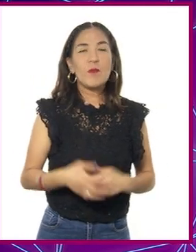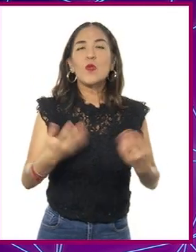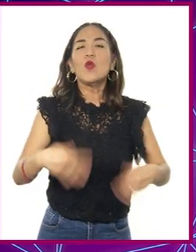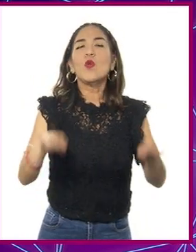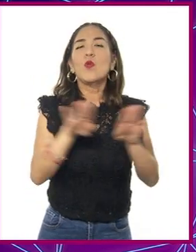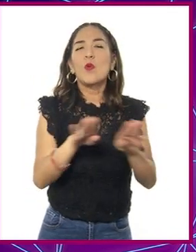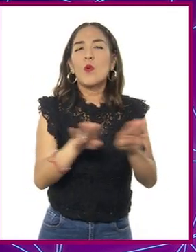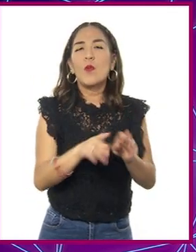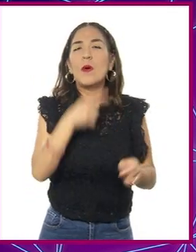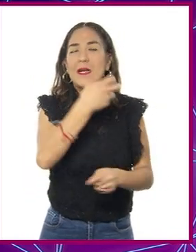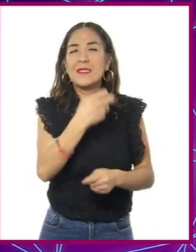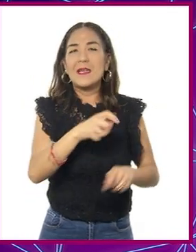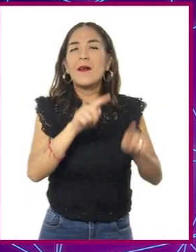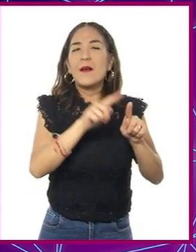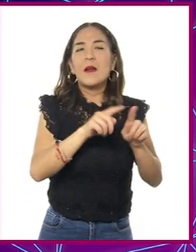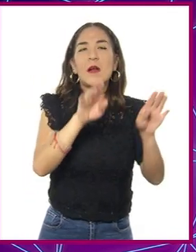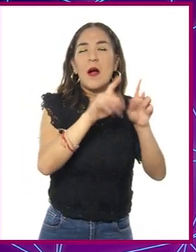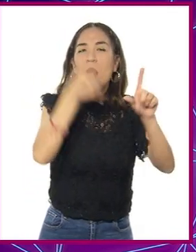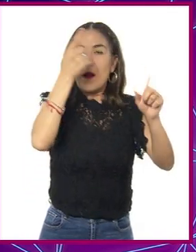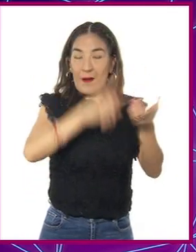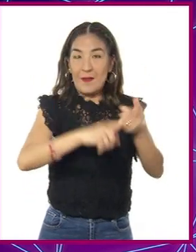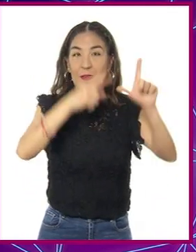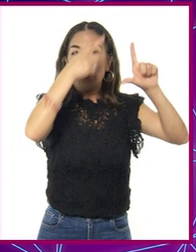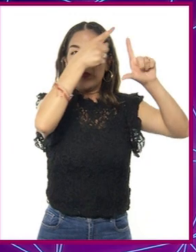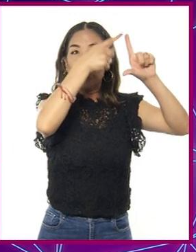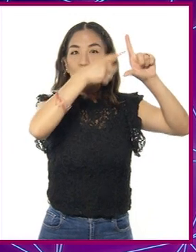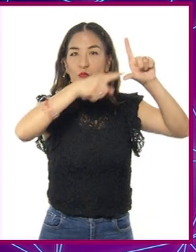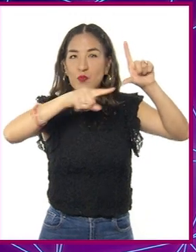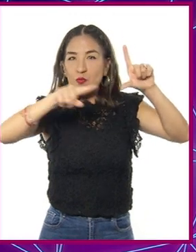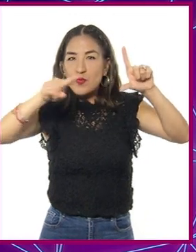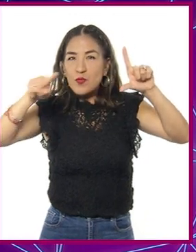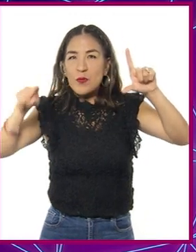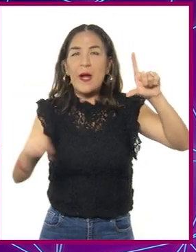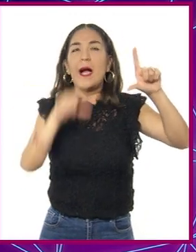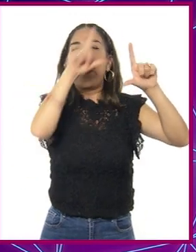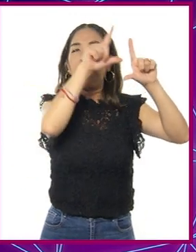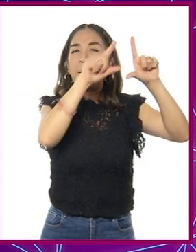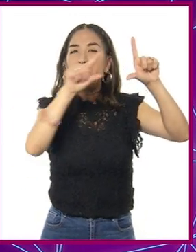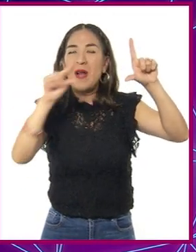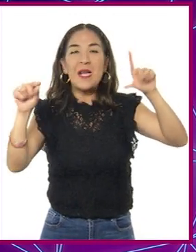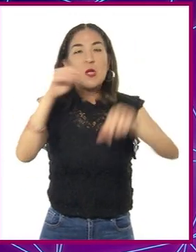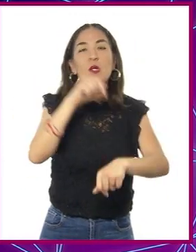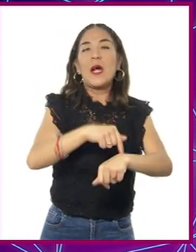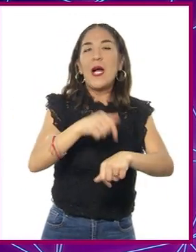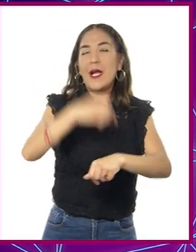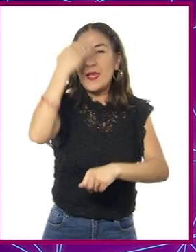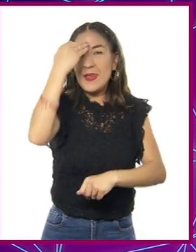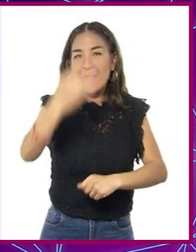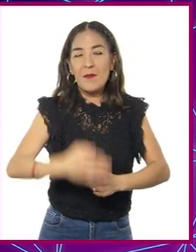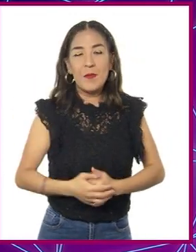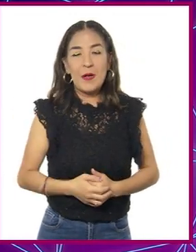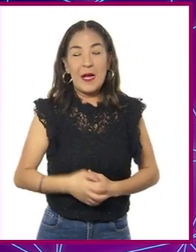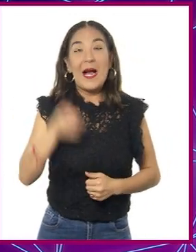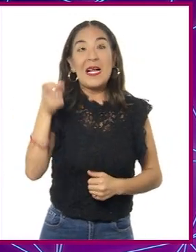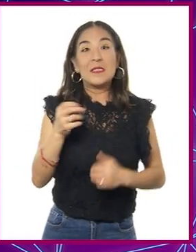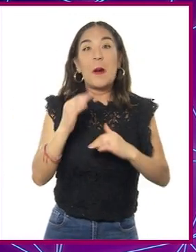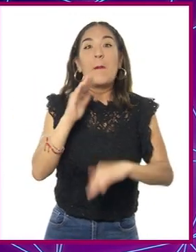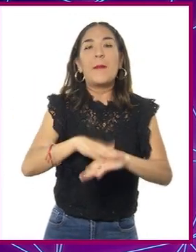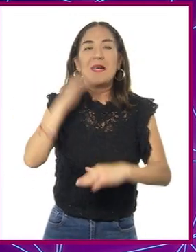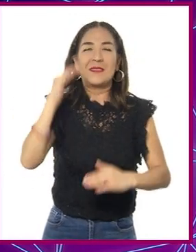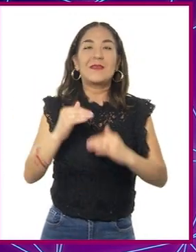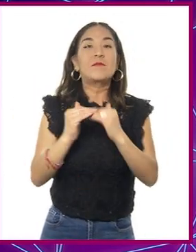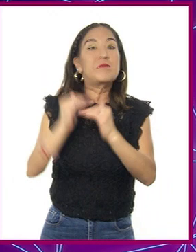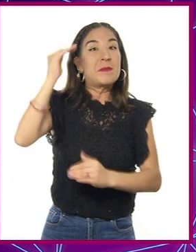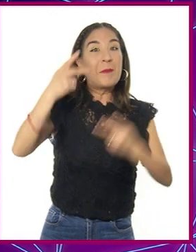la gráfica comienza a descender en cuanto a tiempo se refiere? En el momento donde aumenta el número